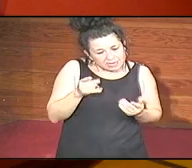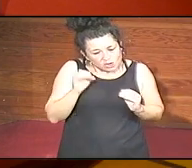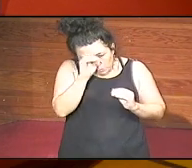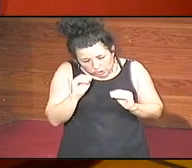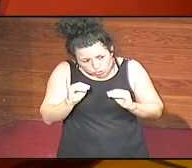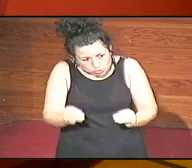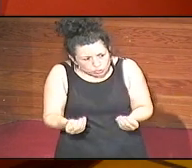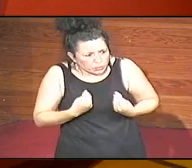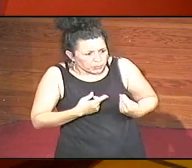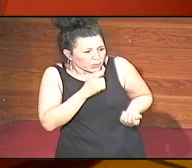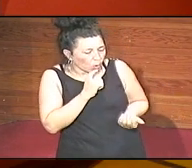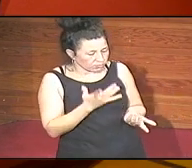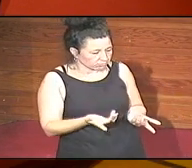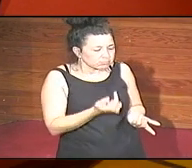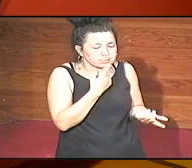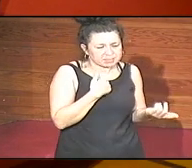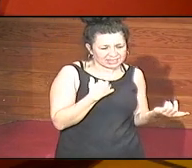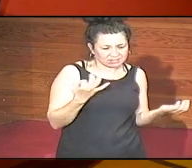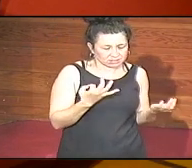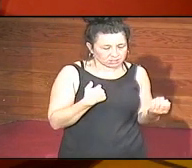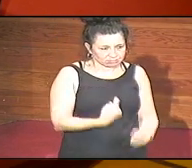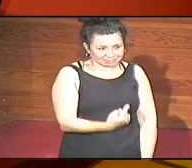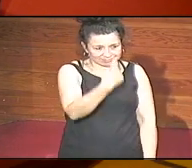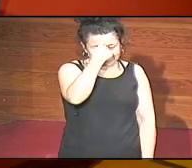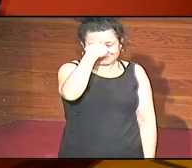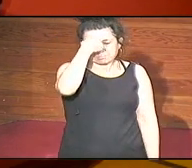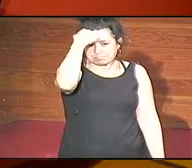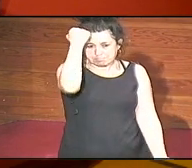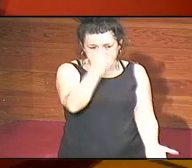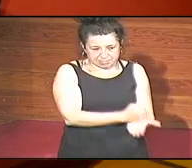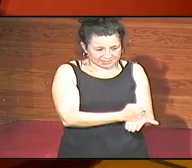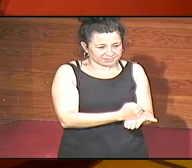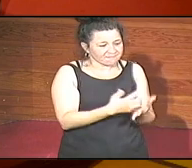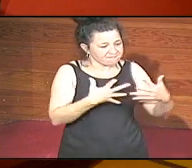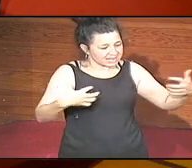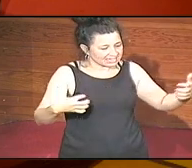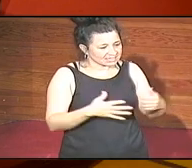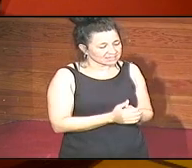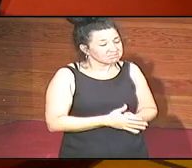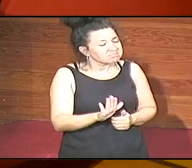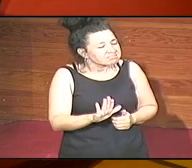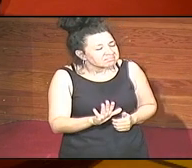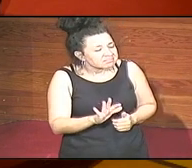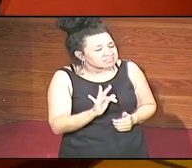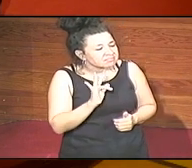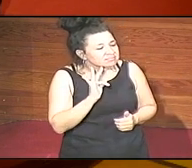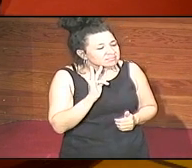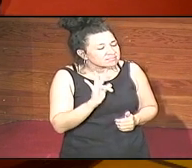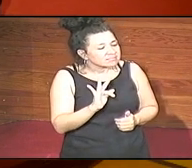cómo lo vivía y me dijo mira me acordé se me quedó clavada esa esa frase que me dijo mira chávez